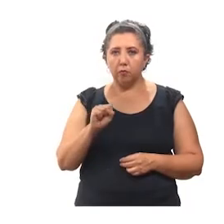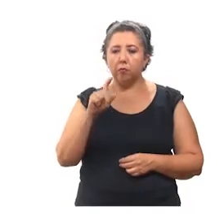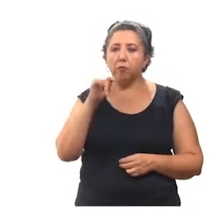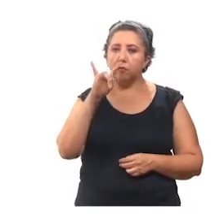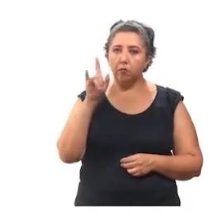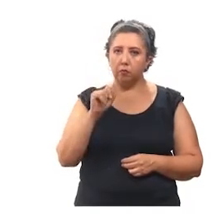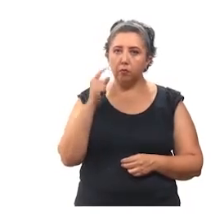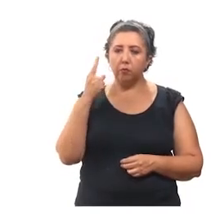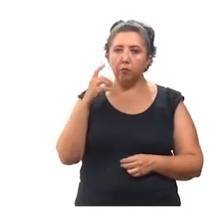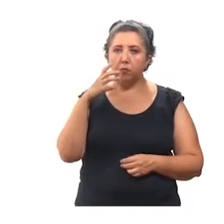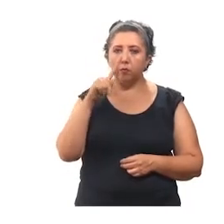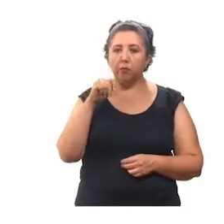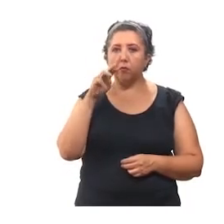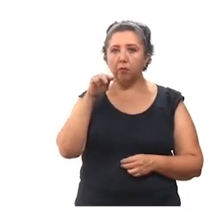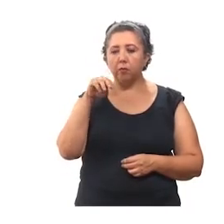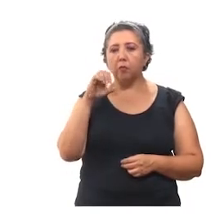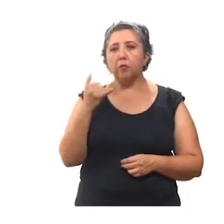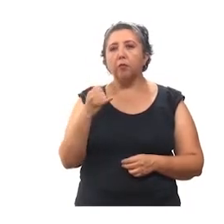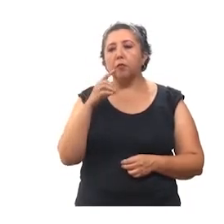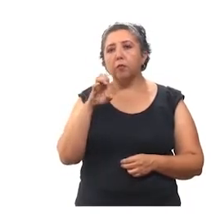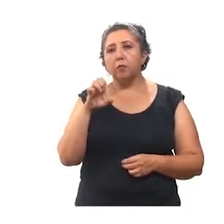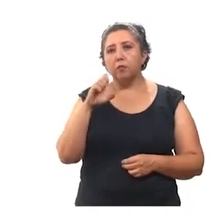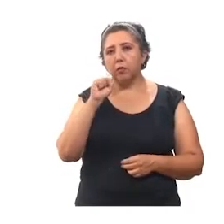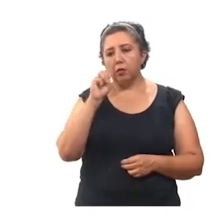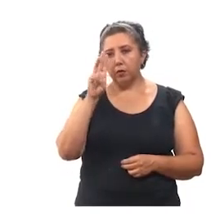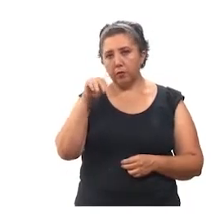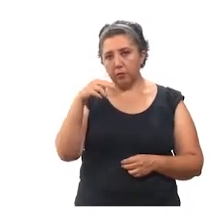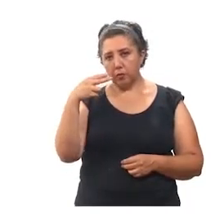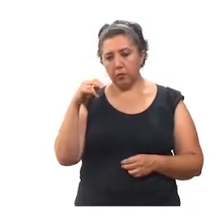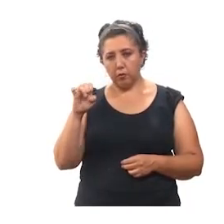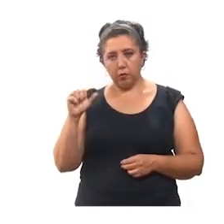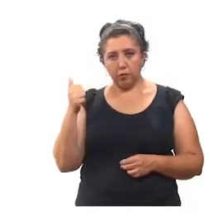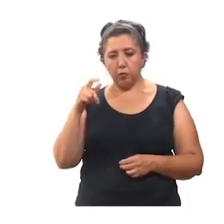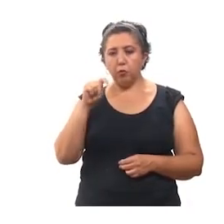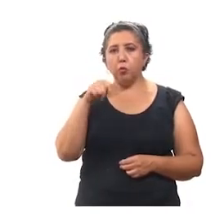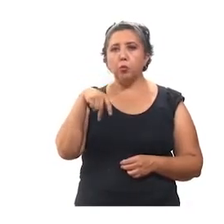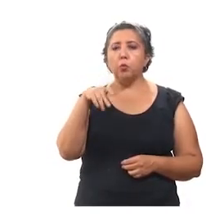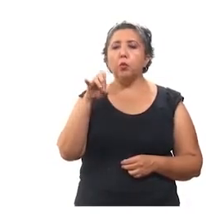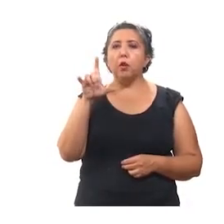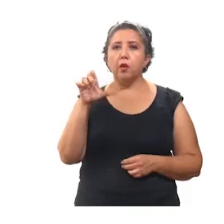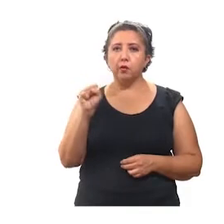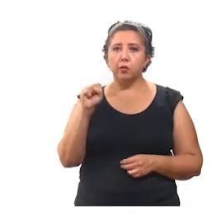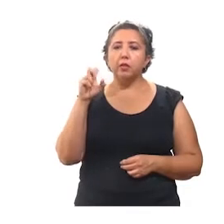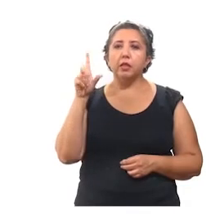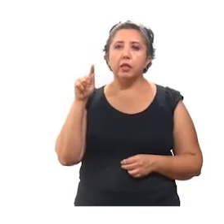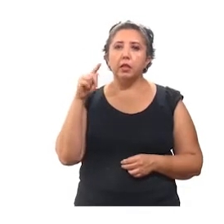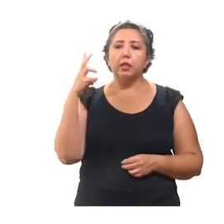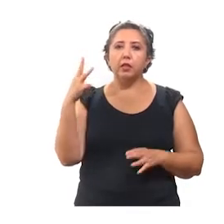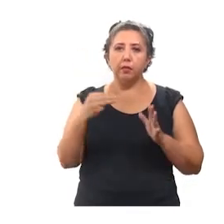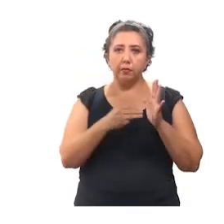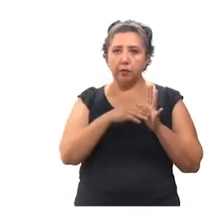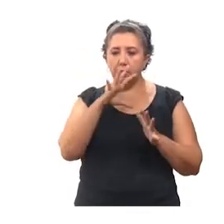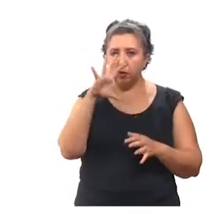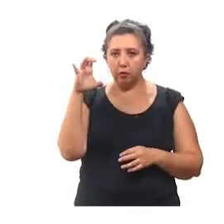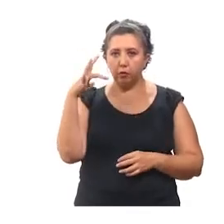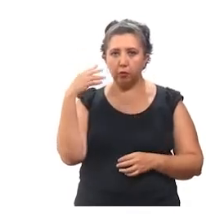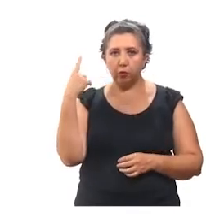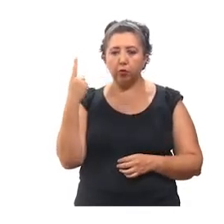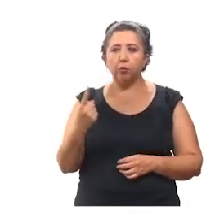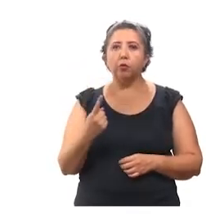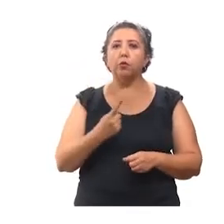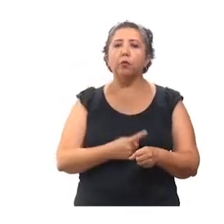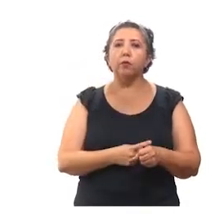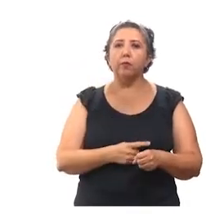Tizimín, 1 en Cantamayec, Panabá, Samajil, Temozón y Tuncás. De los 73.551